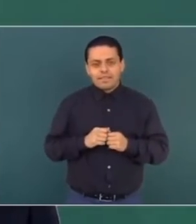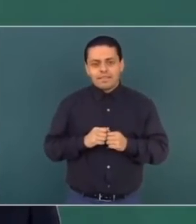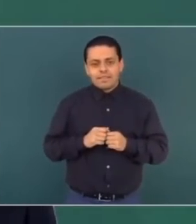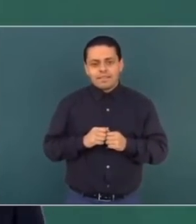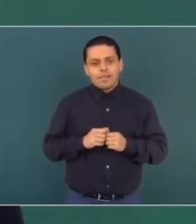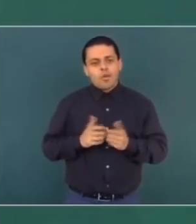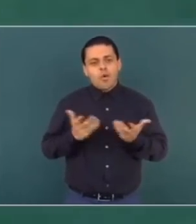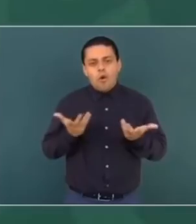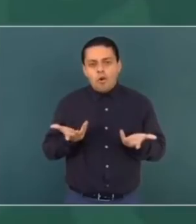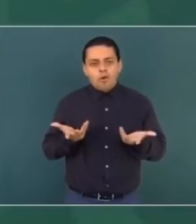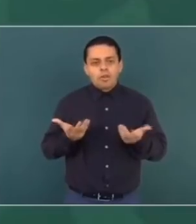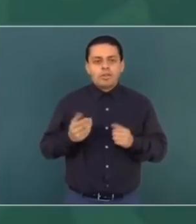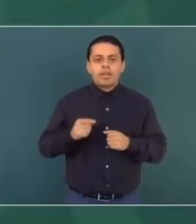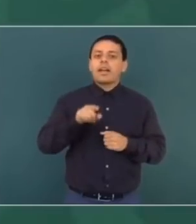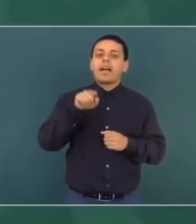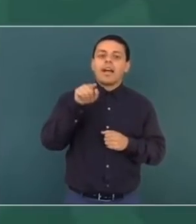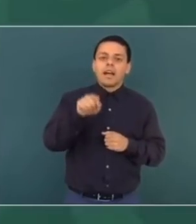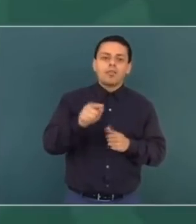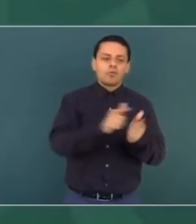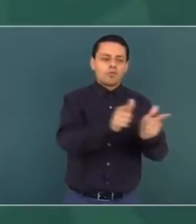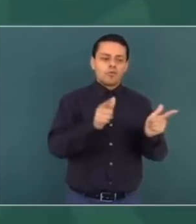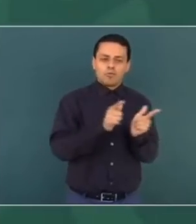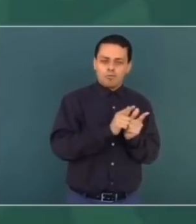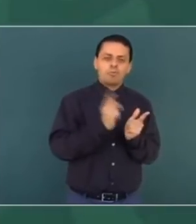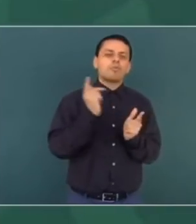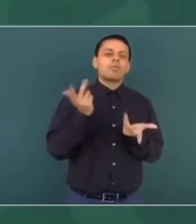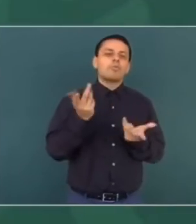o los dirigentes de los partidos